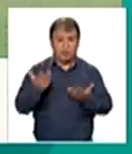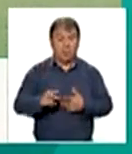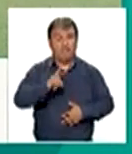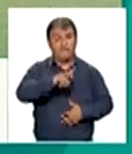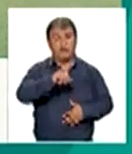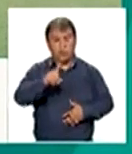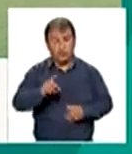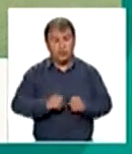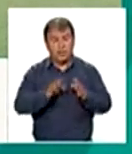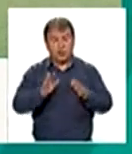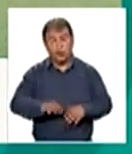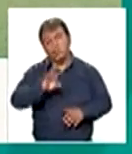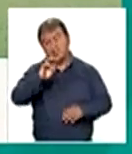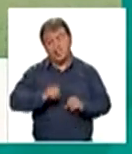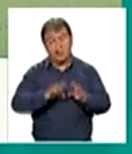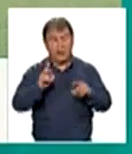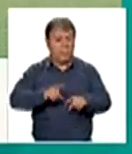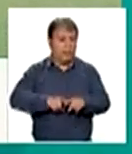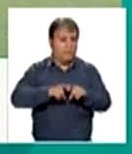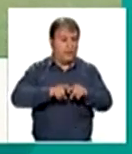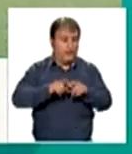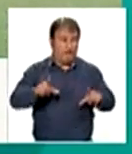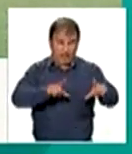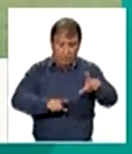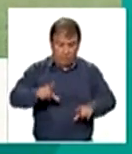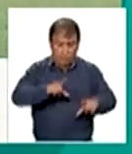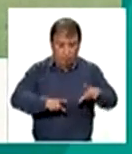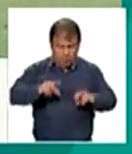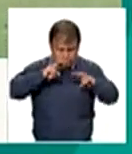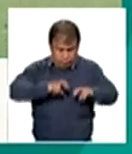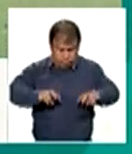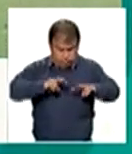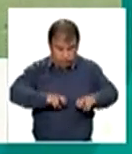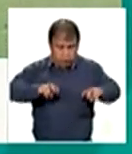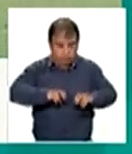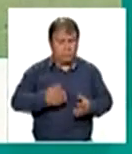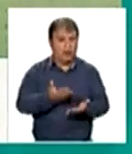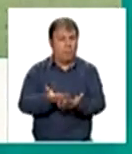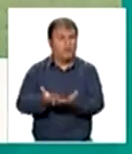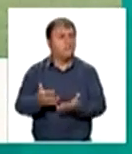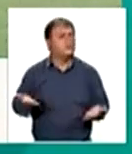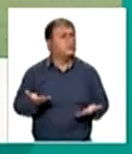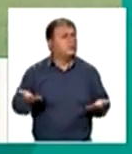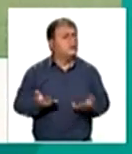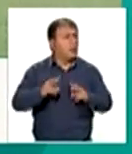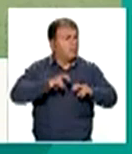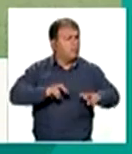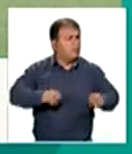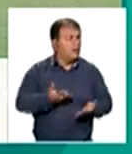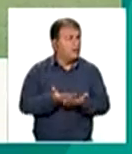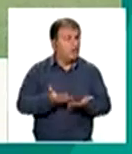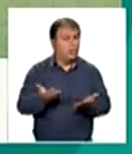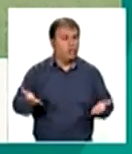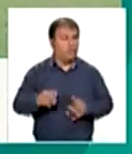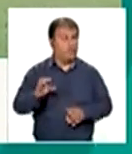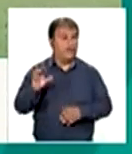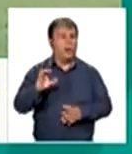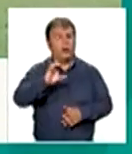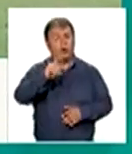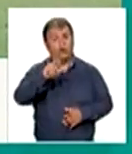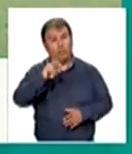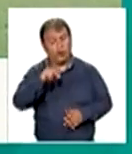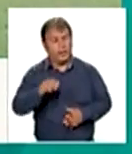días o 7 días dependiendo justamente del laboratorio donde se han realizado estas pruebas. ¿Dónde se realizaron justamente estas pruebas? Se realizaron en Colonia,